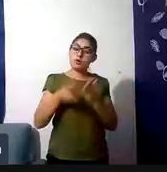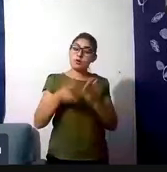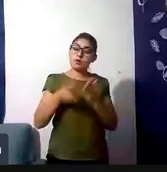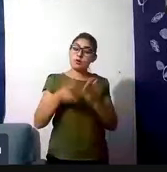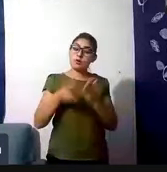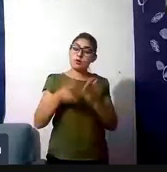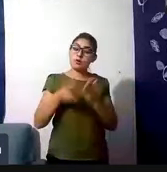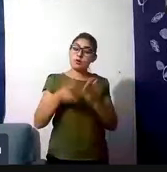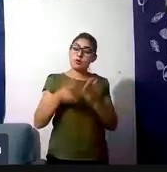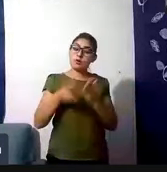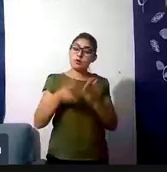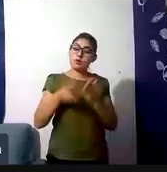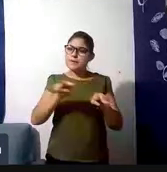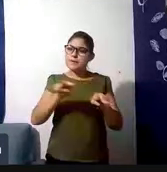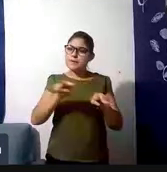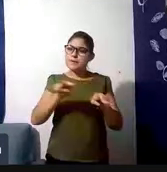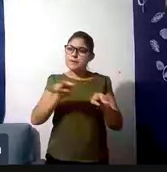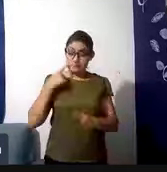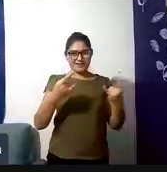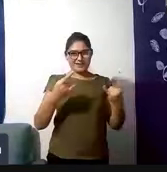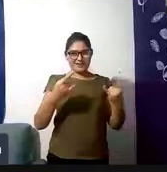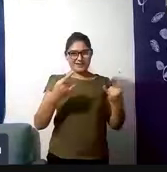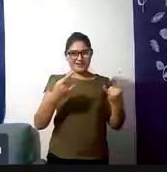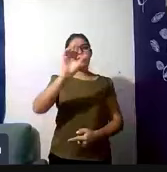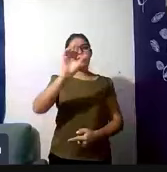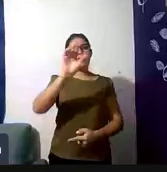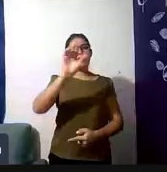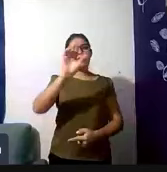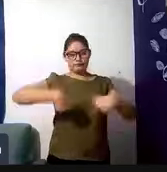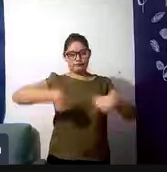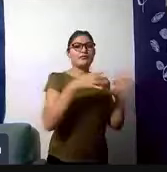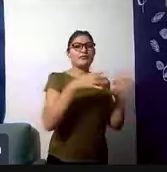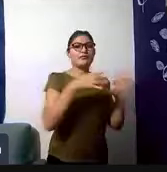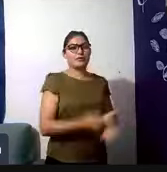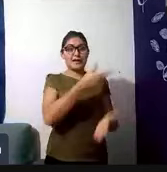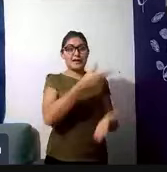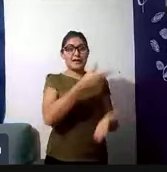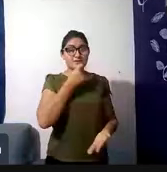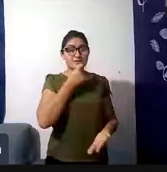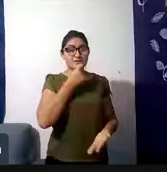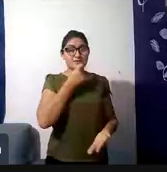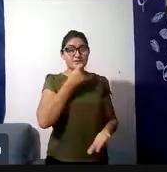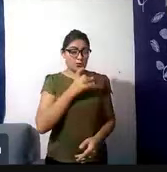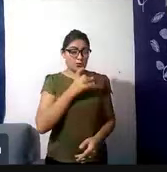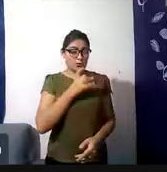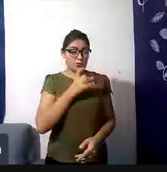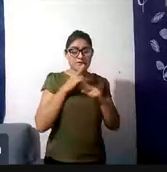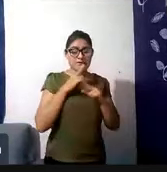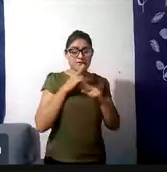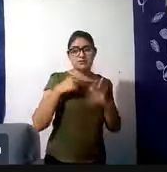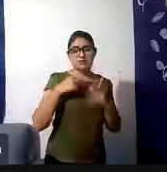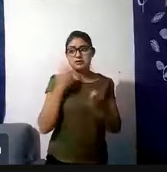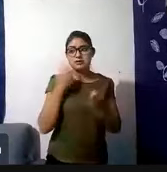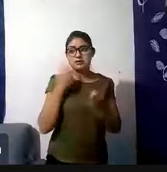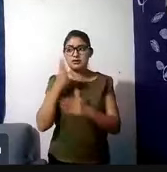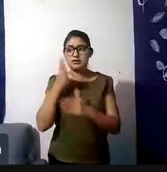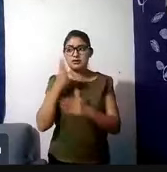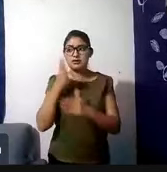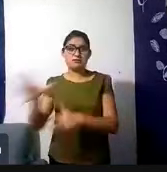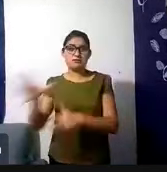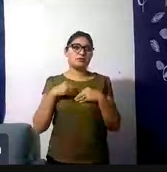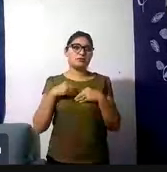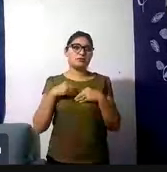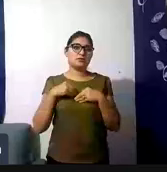Y pues tratar de quitar el miedo y tener la confianza, o sea, de que mientras, mira, aquí el tema es, mientras no